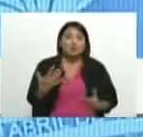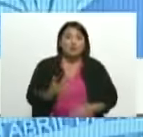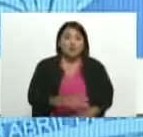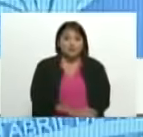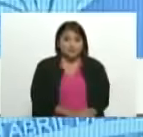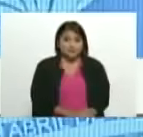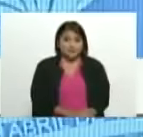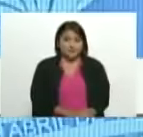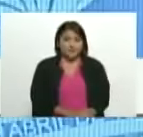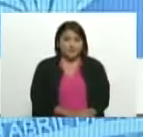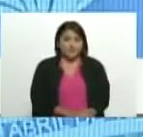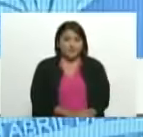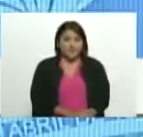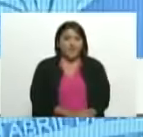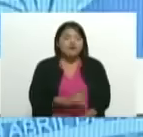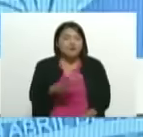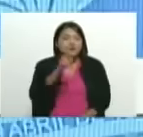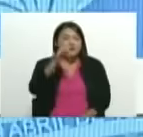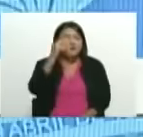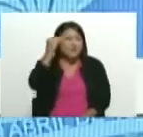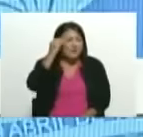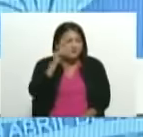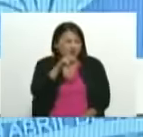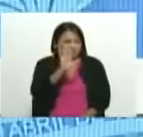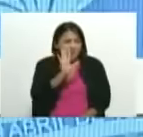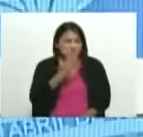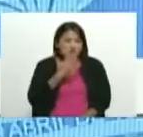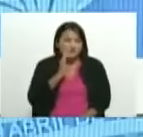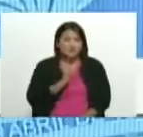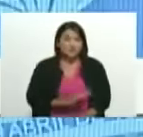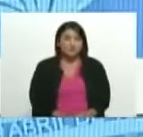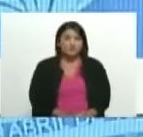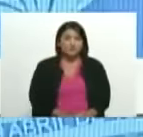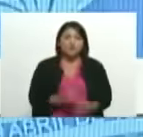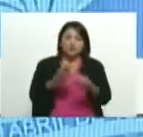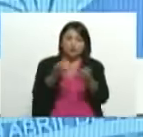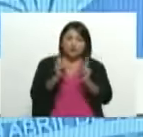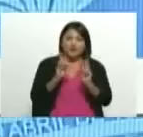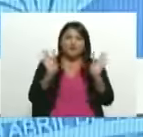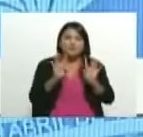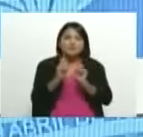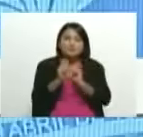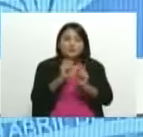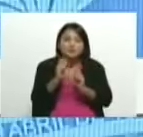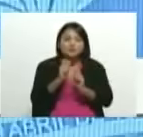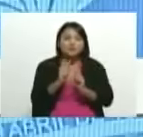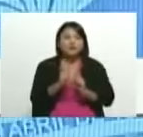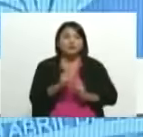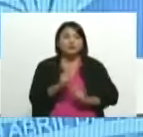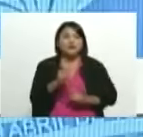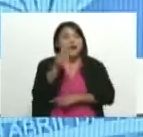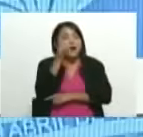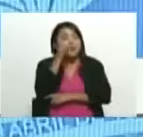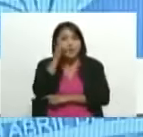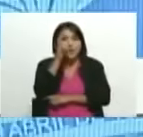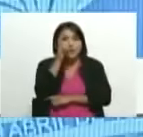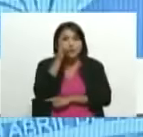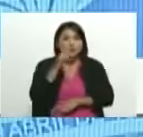Ahora imagínense usted, queridos periodistas, queridos camarógrafos, queridos técnicos, que le